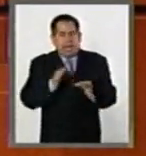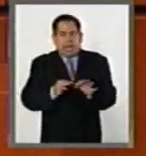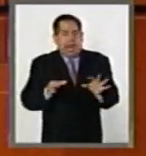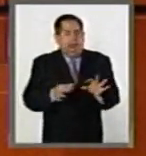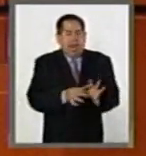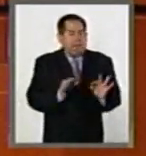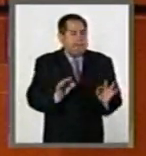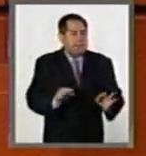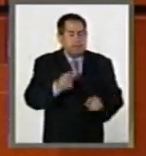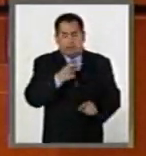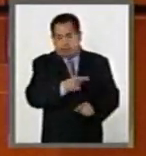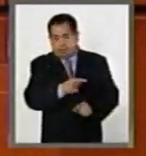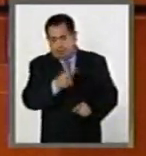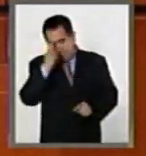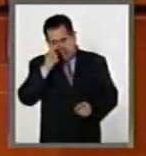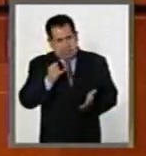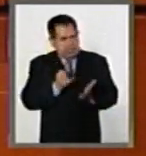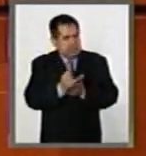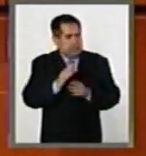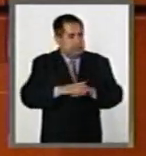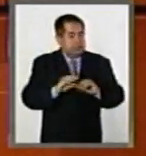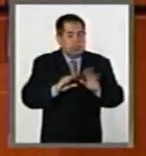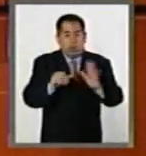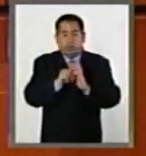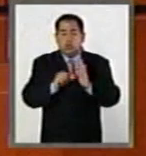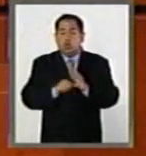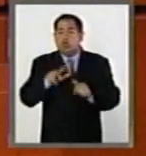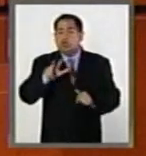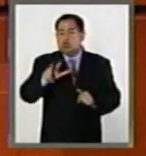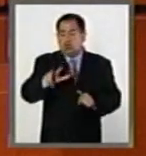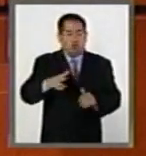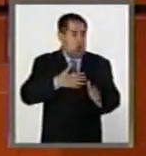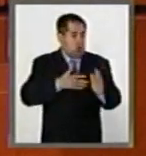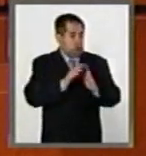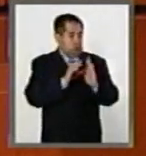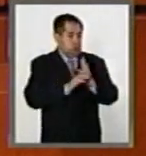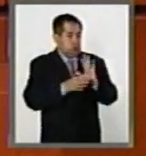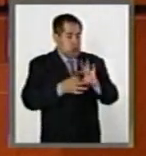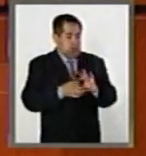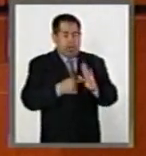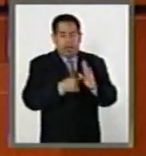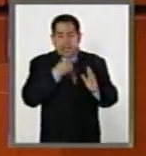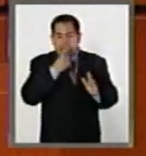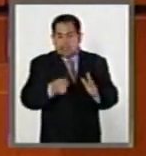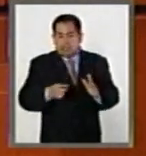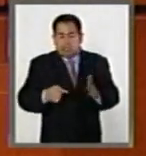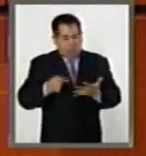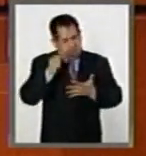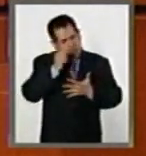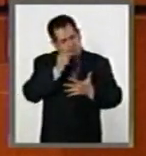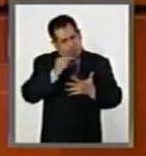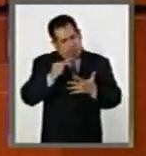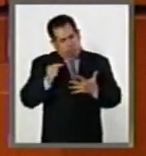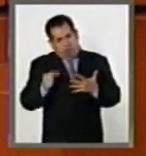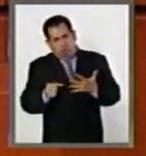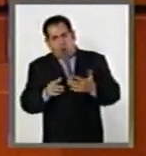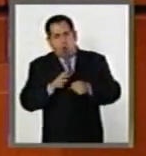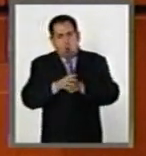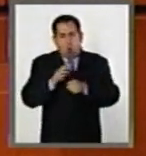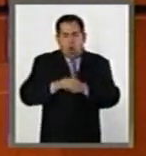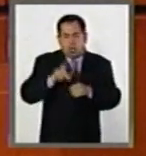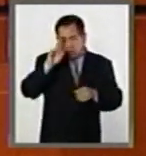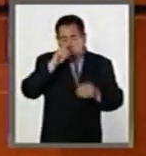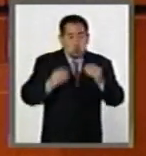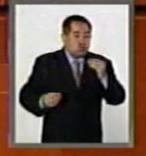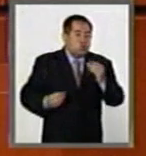que define en el artículo 18 de nuestra Constitución todos los parámetros dogmáticos de un nuevo